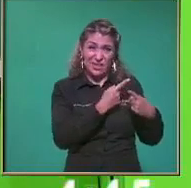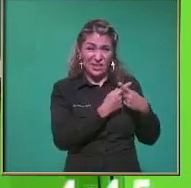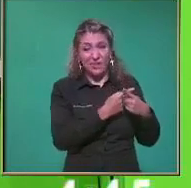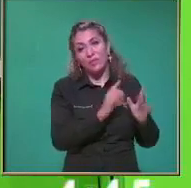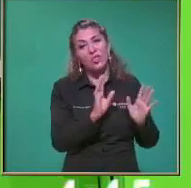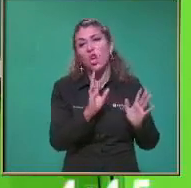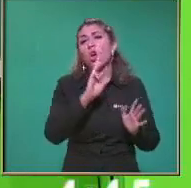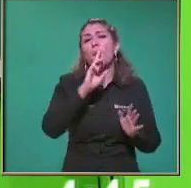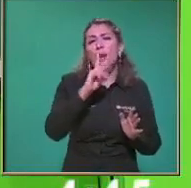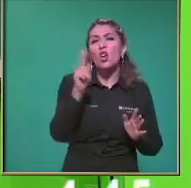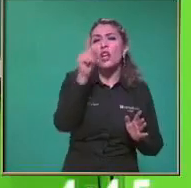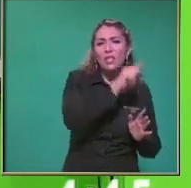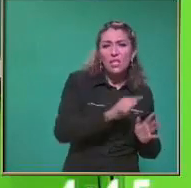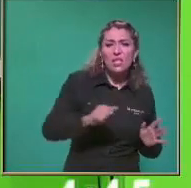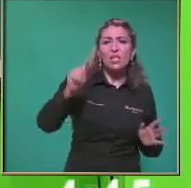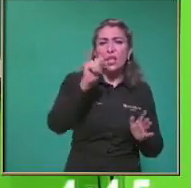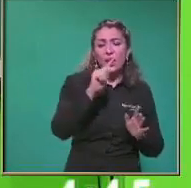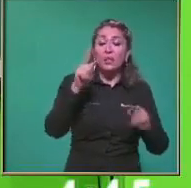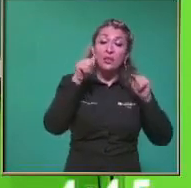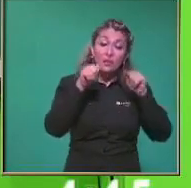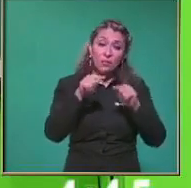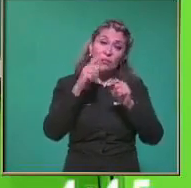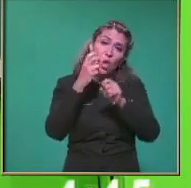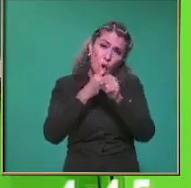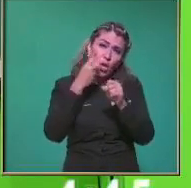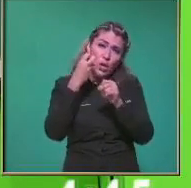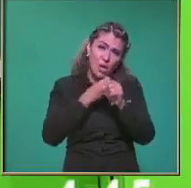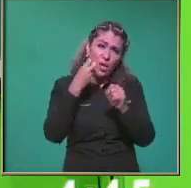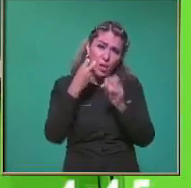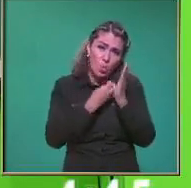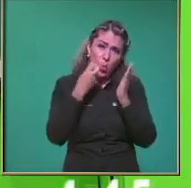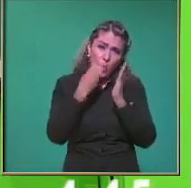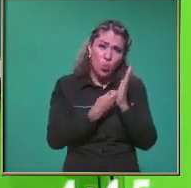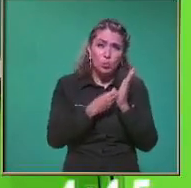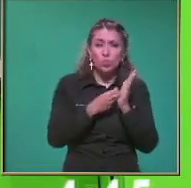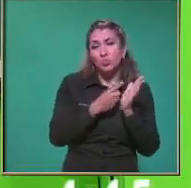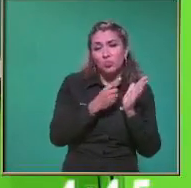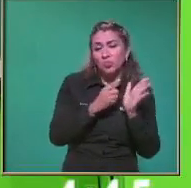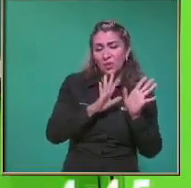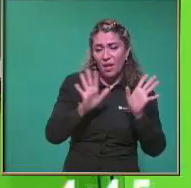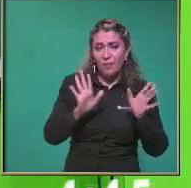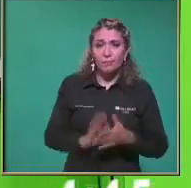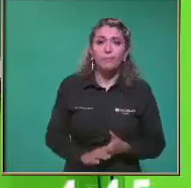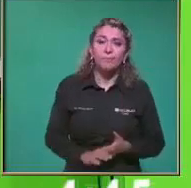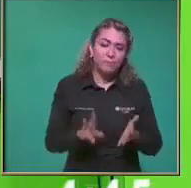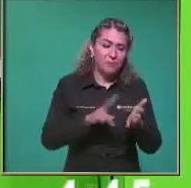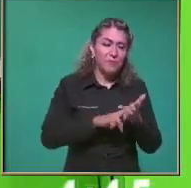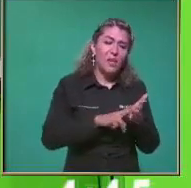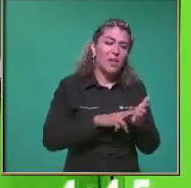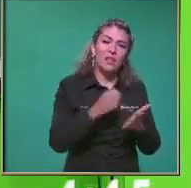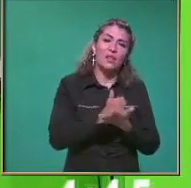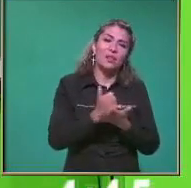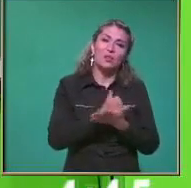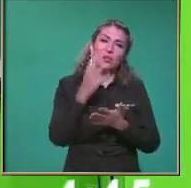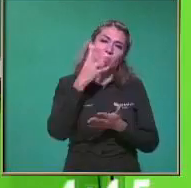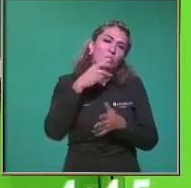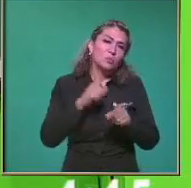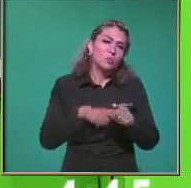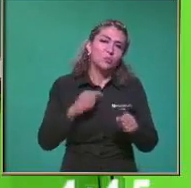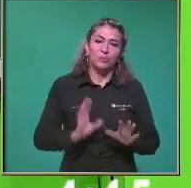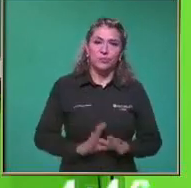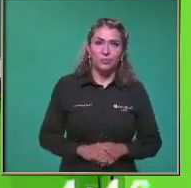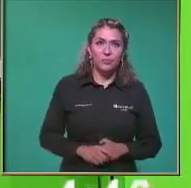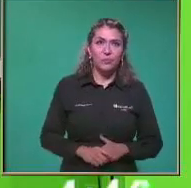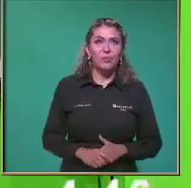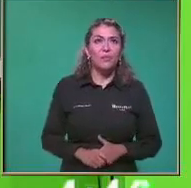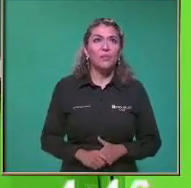mejor encerramos cuál es el error y lo corregimos con un color que nos llame la atención. En este caso, el verde, el azul, es bonito color.